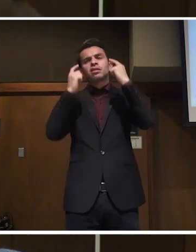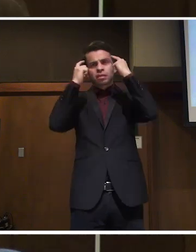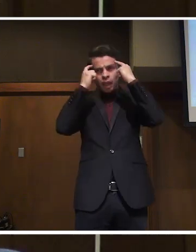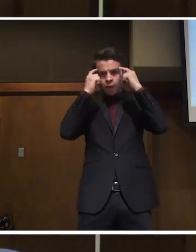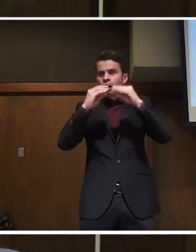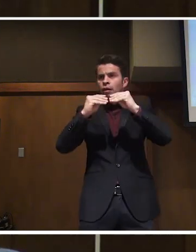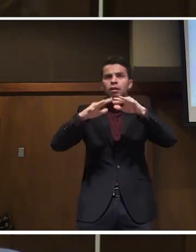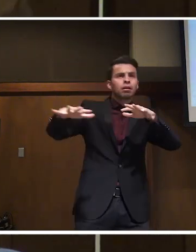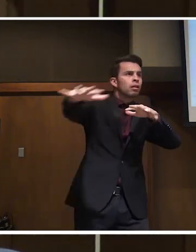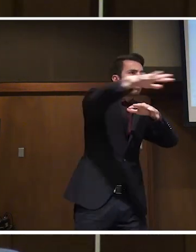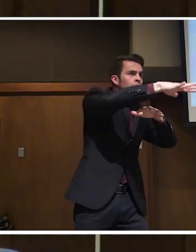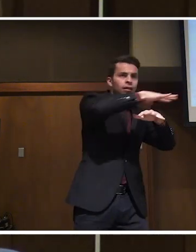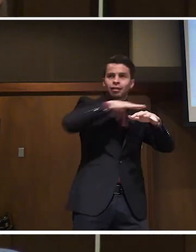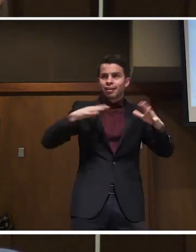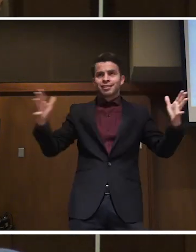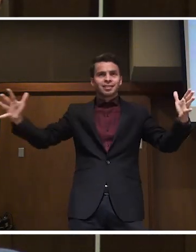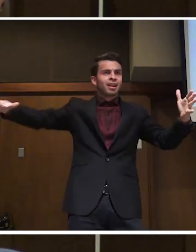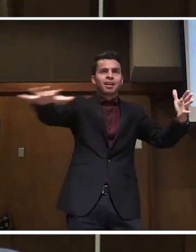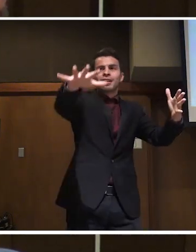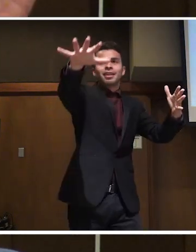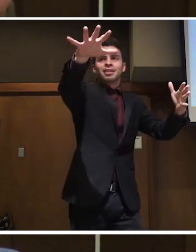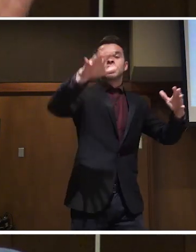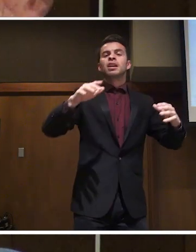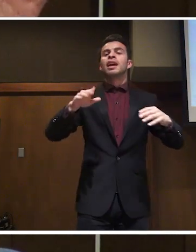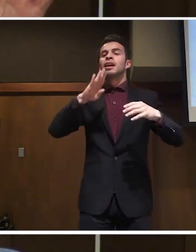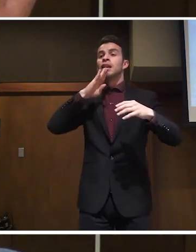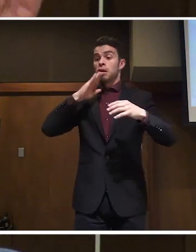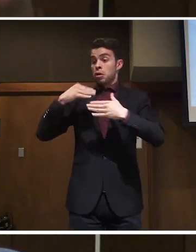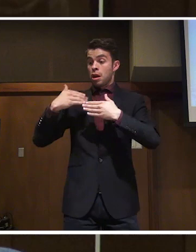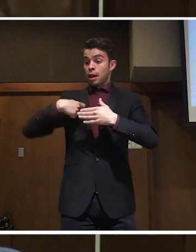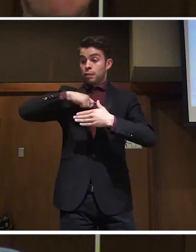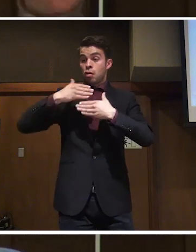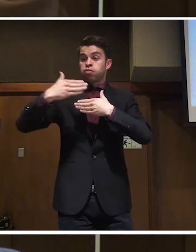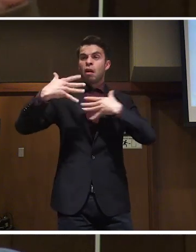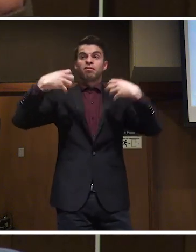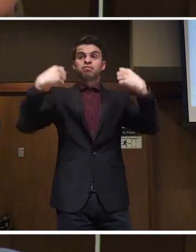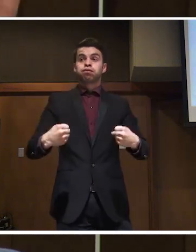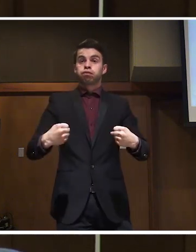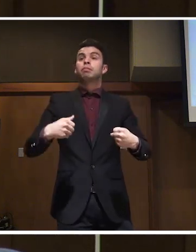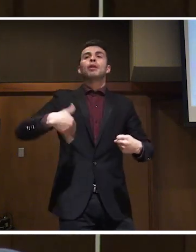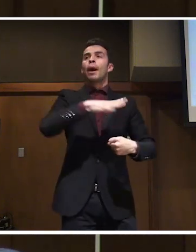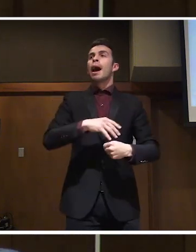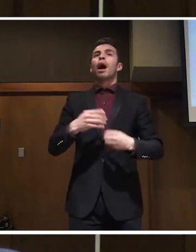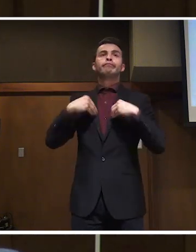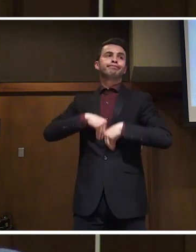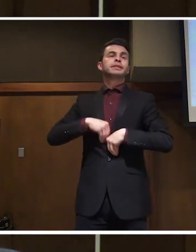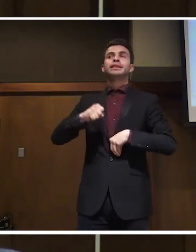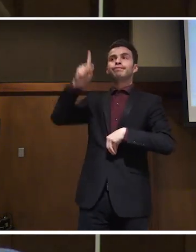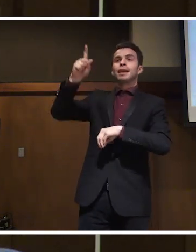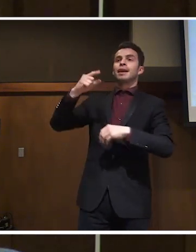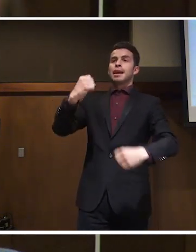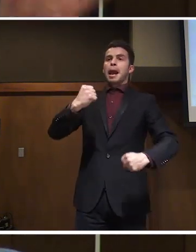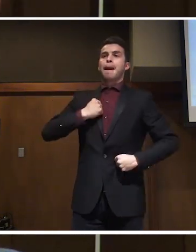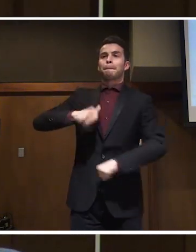abstracto de miembros del Imperio Español, súbditos del rey de España. Pero para un cartagenero